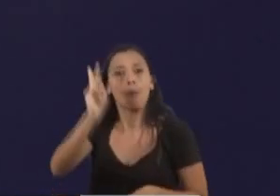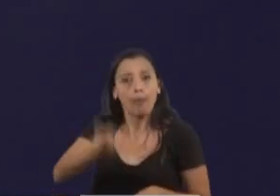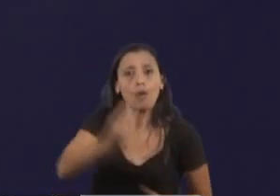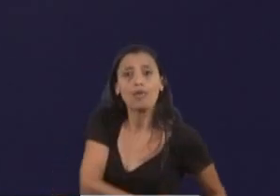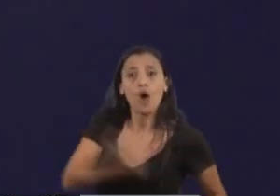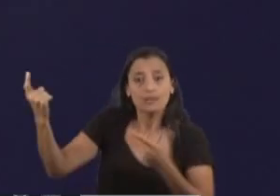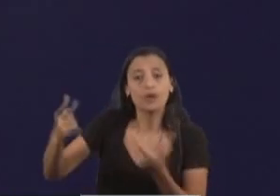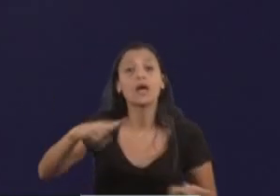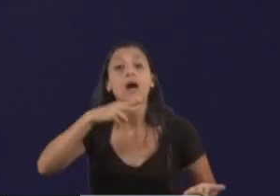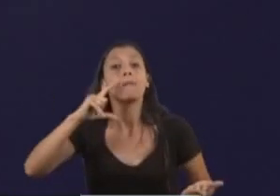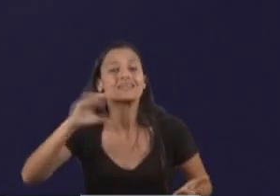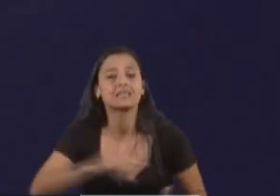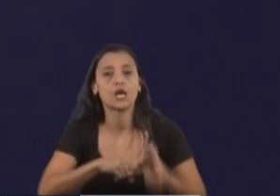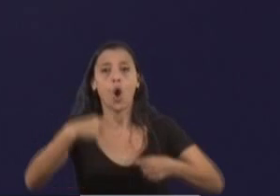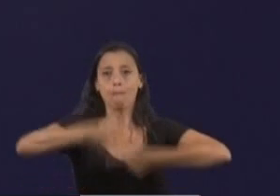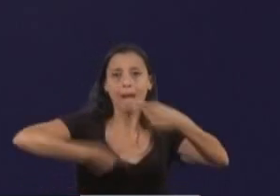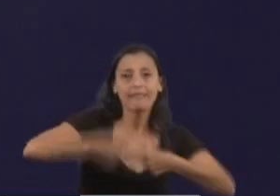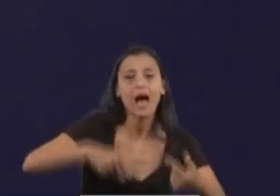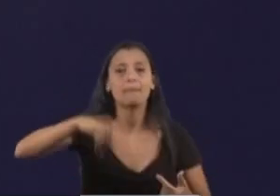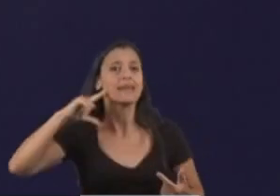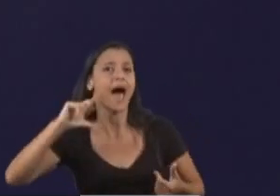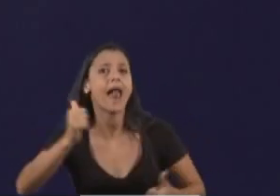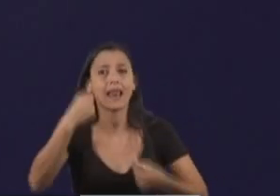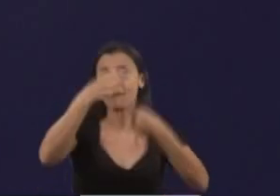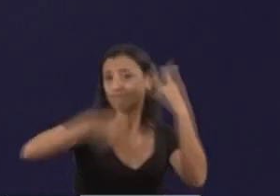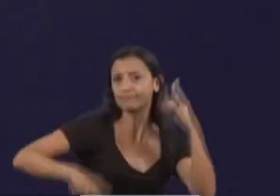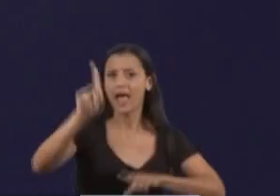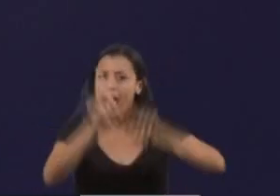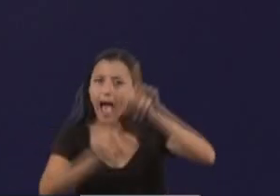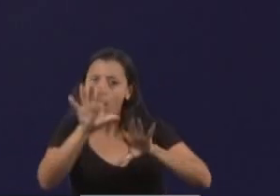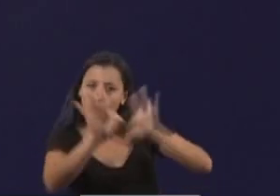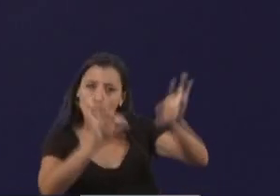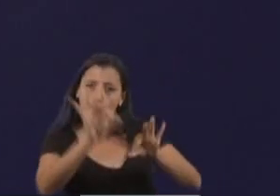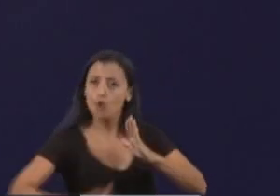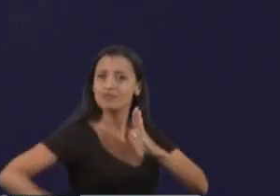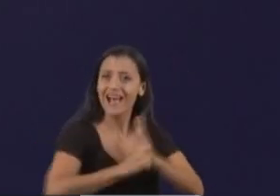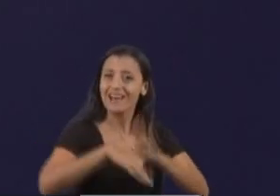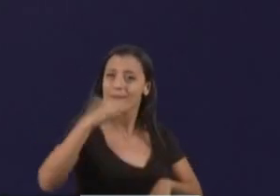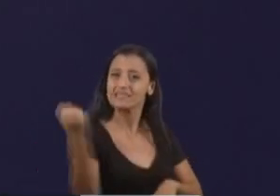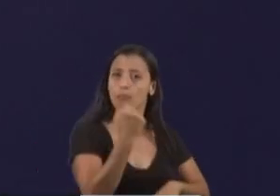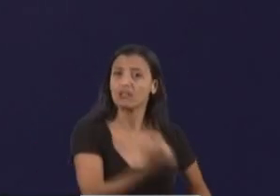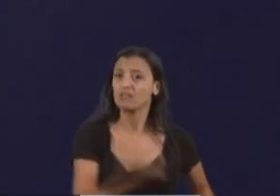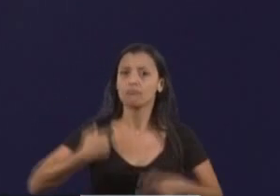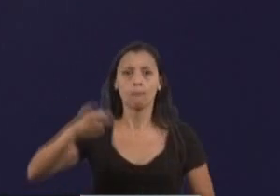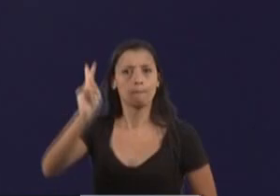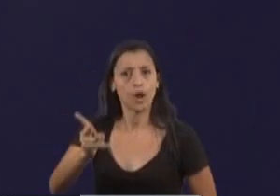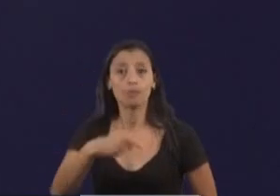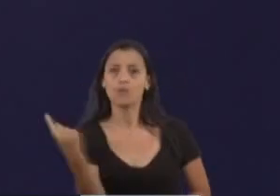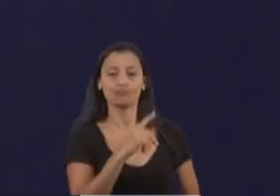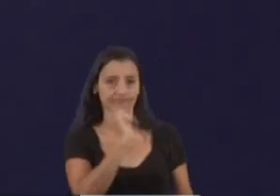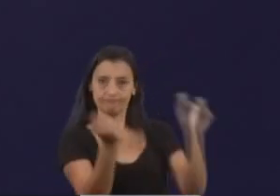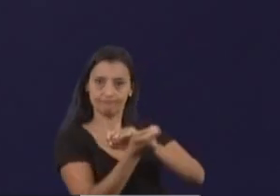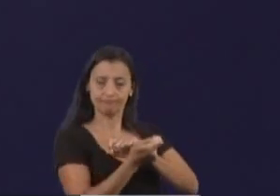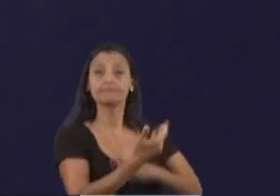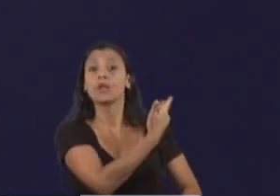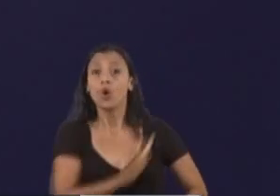exportar vacío, asado, matambre y nalga por considerarlos cortes populares, este gobierno trabaja para retirar cada uno